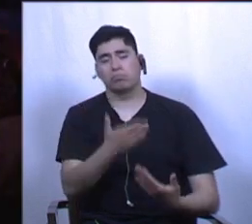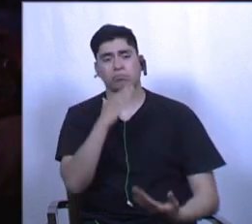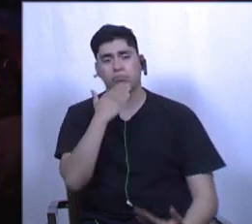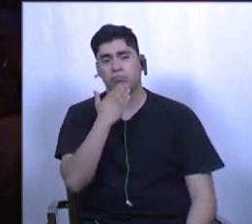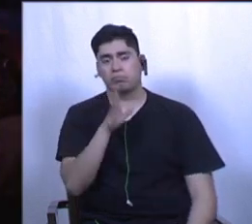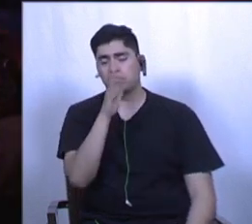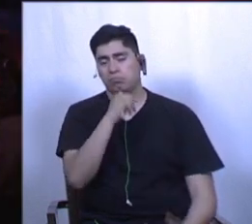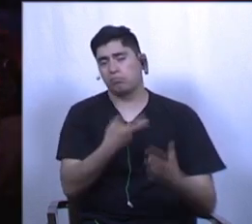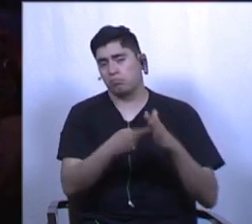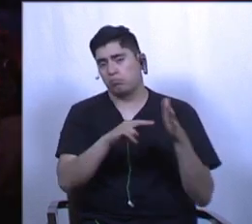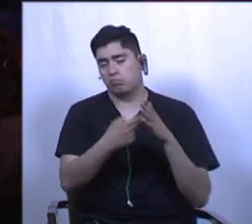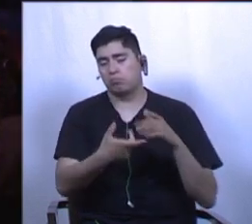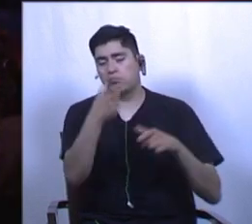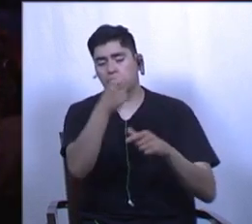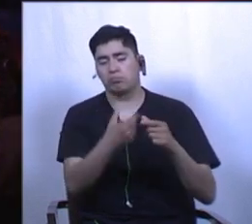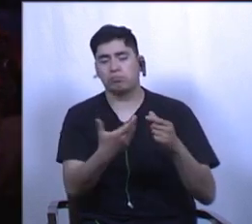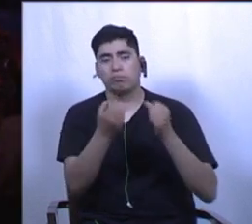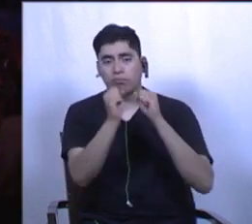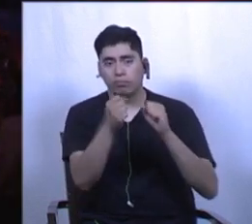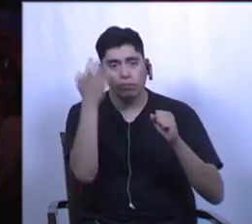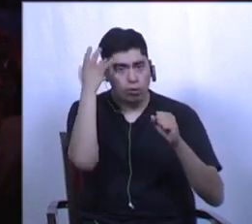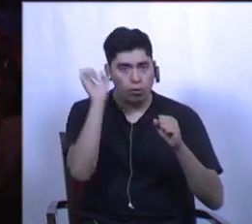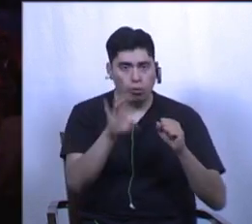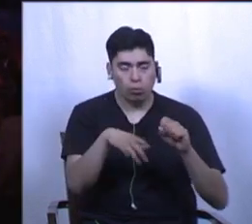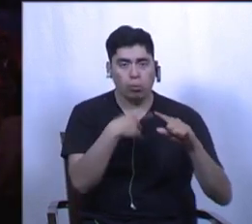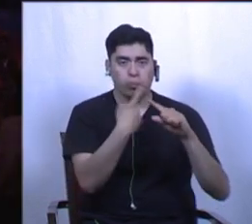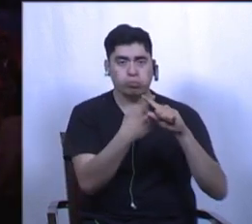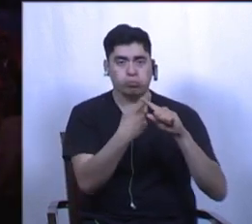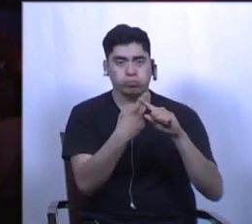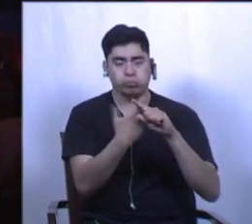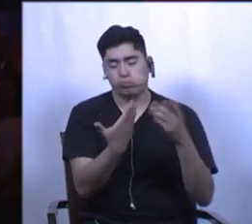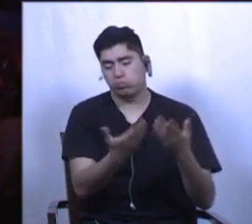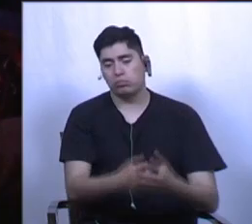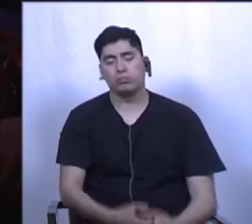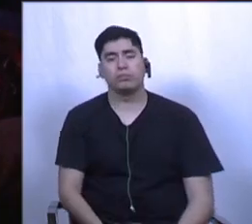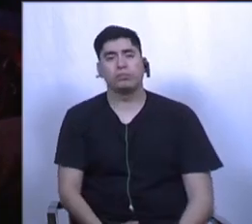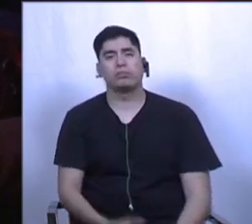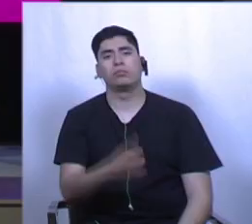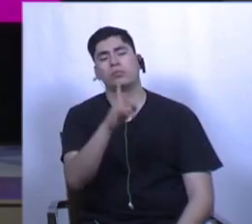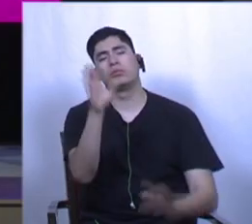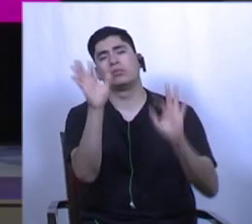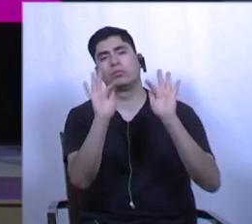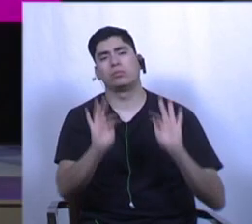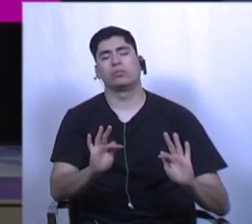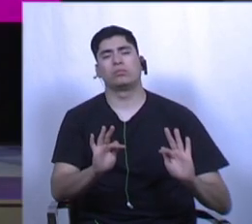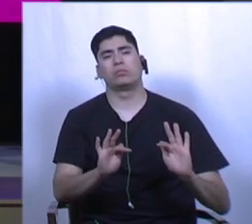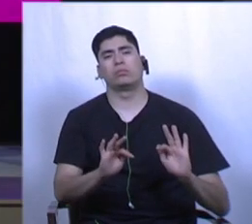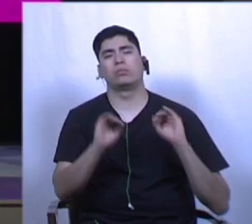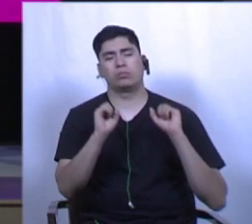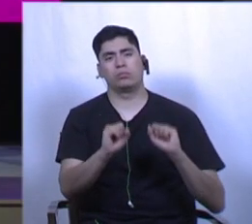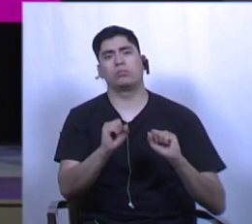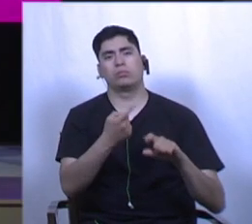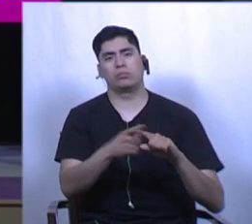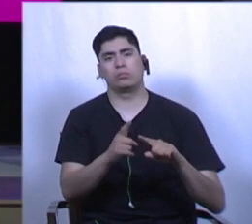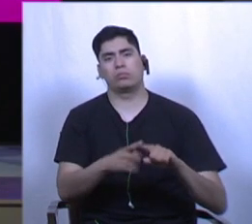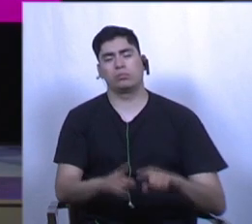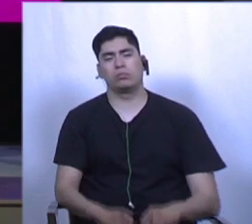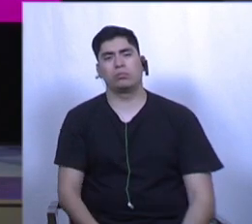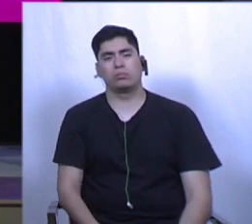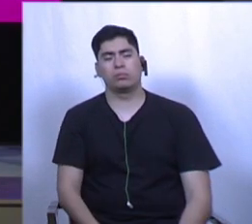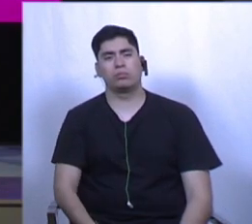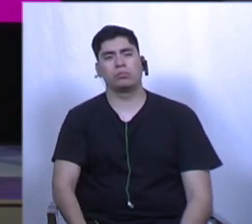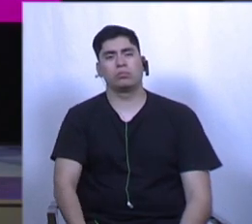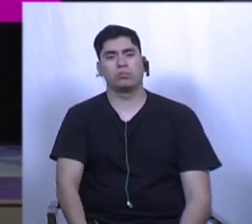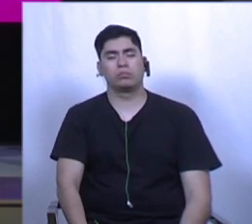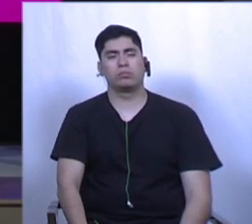que podemos saber más de este microbio. Una forma en la que podemos ejemplificar esto es investigar